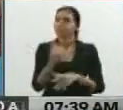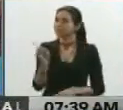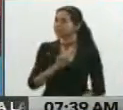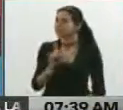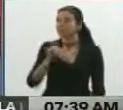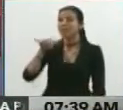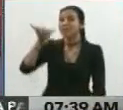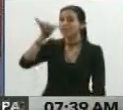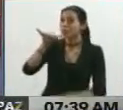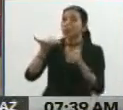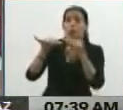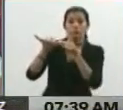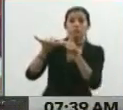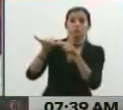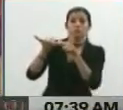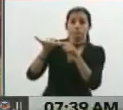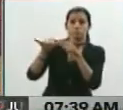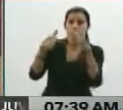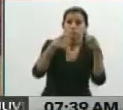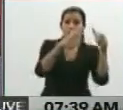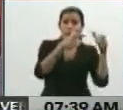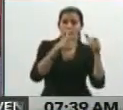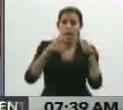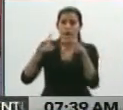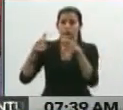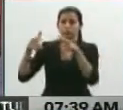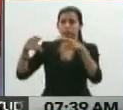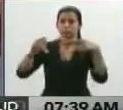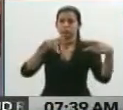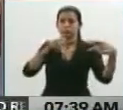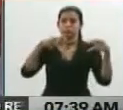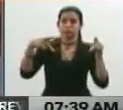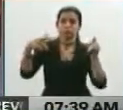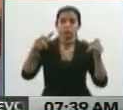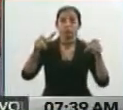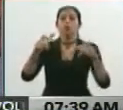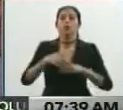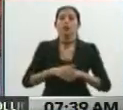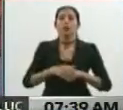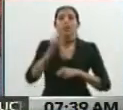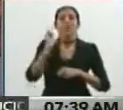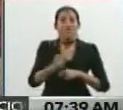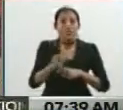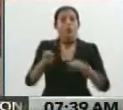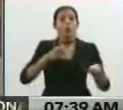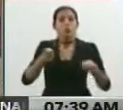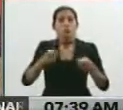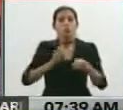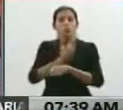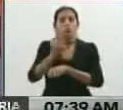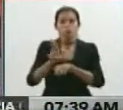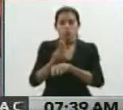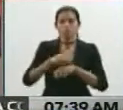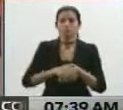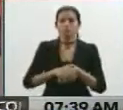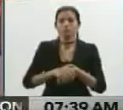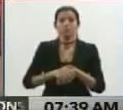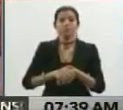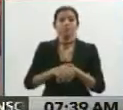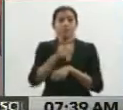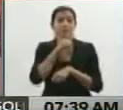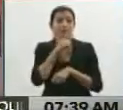la oaci la determinó así es una aeronave y como aeronave tiene que estar regulada por las regulaciones aeronáuticas